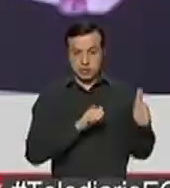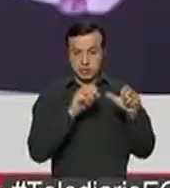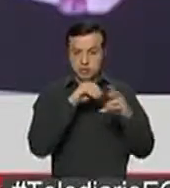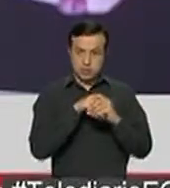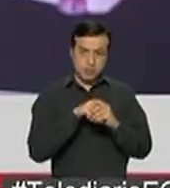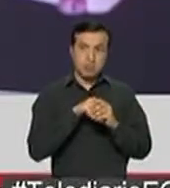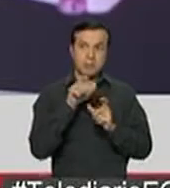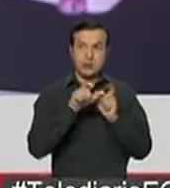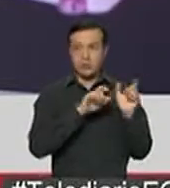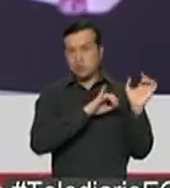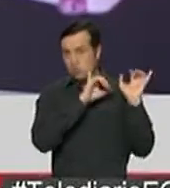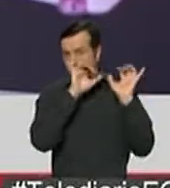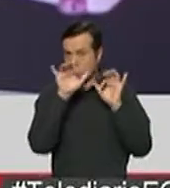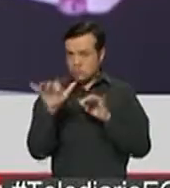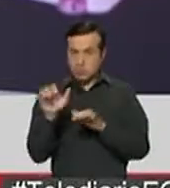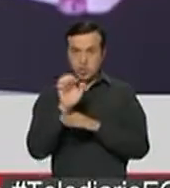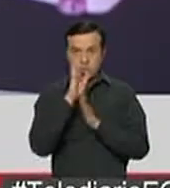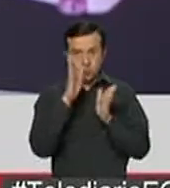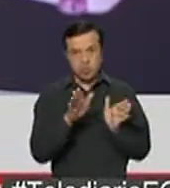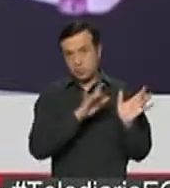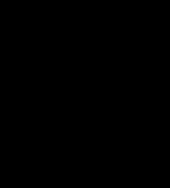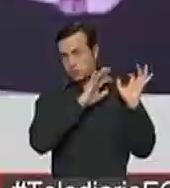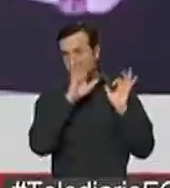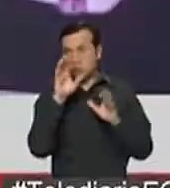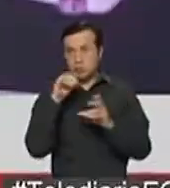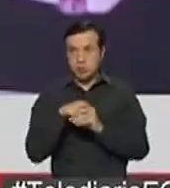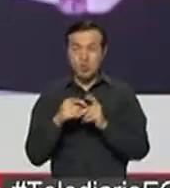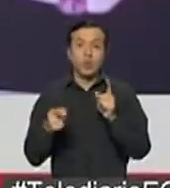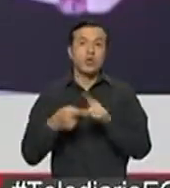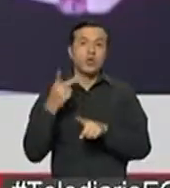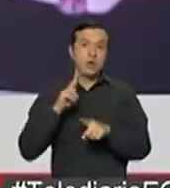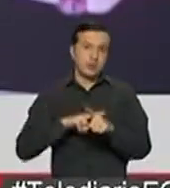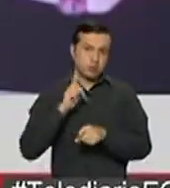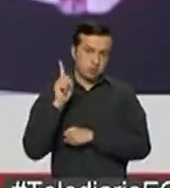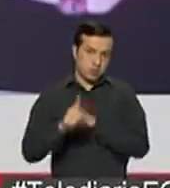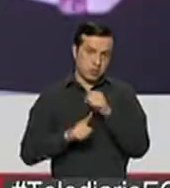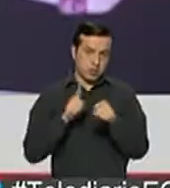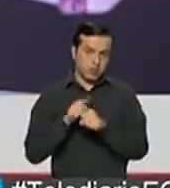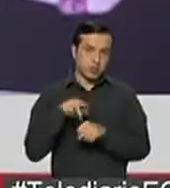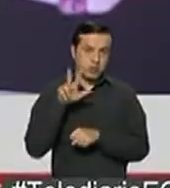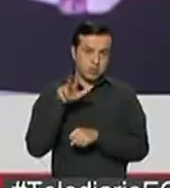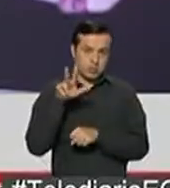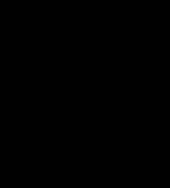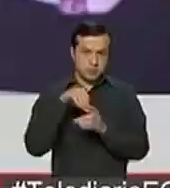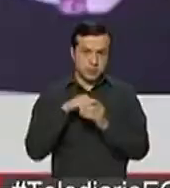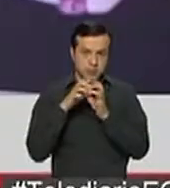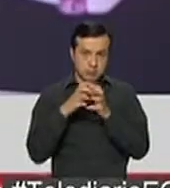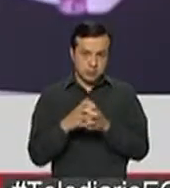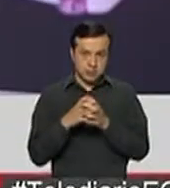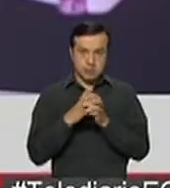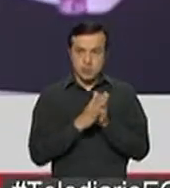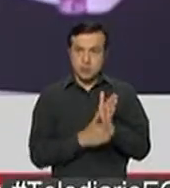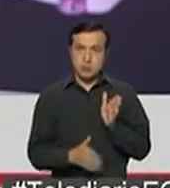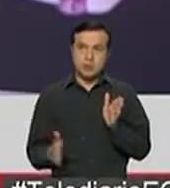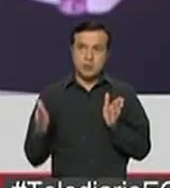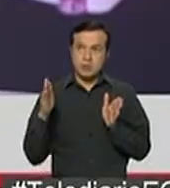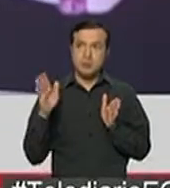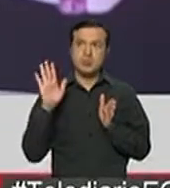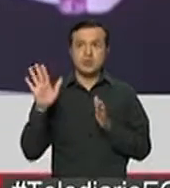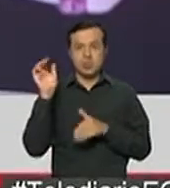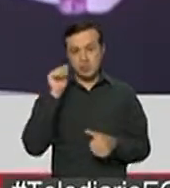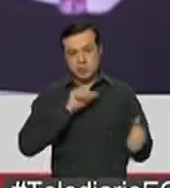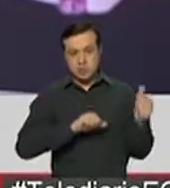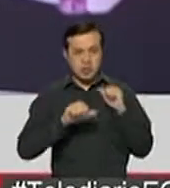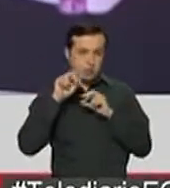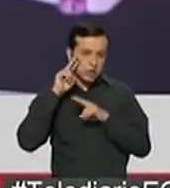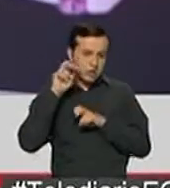van personas, van ciudadanos, van ecuatorianos, una vez al año, por 3 meses, en el verano austral que se genera allá. Entonces, allá van a hacer sus